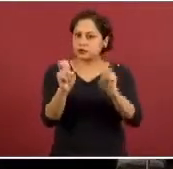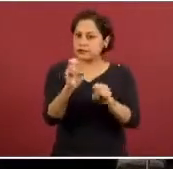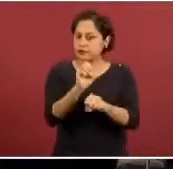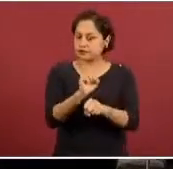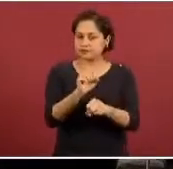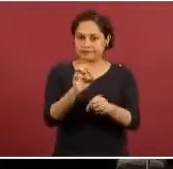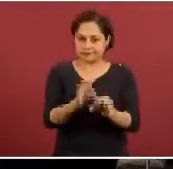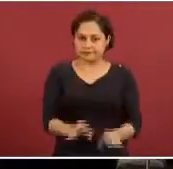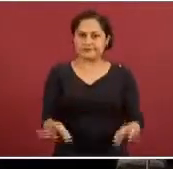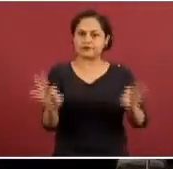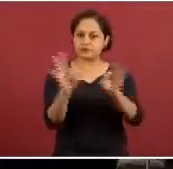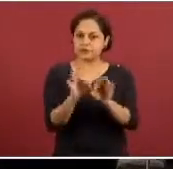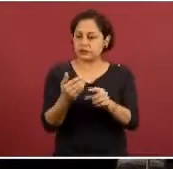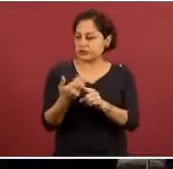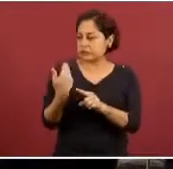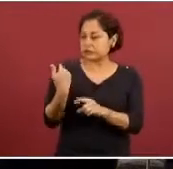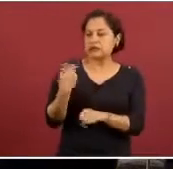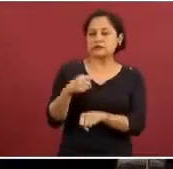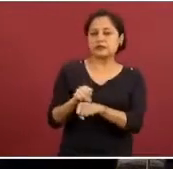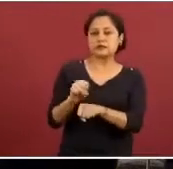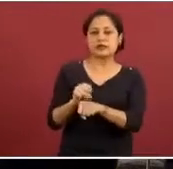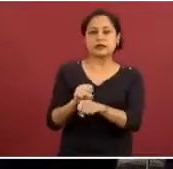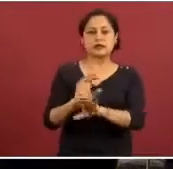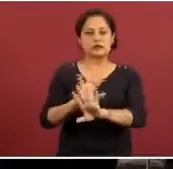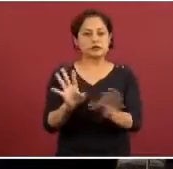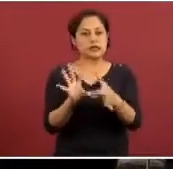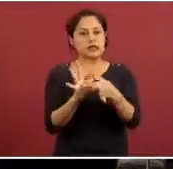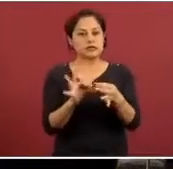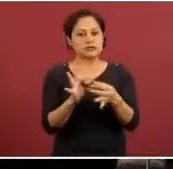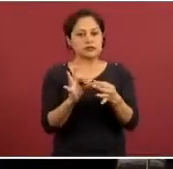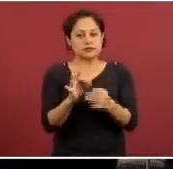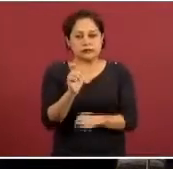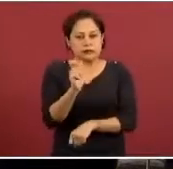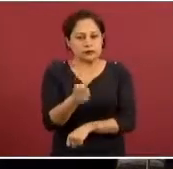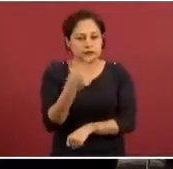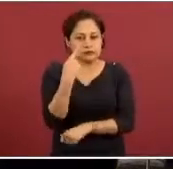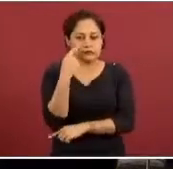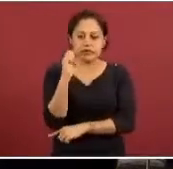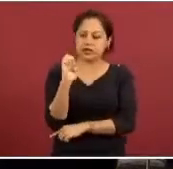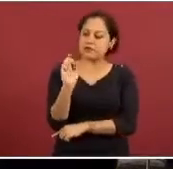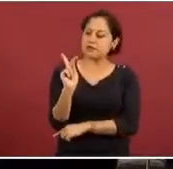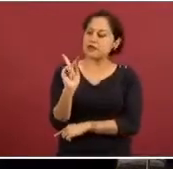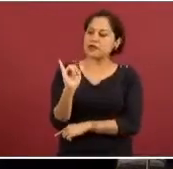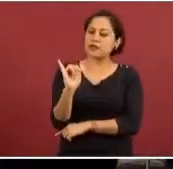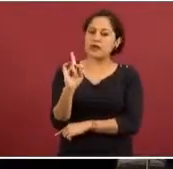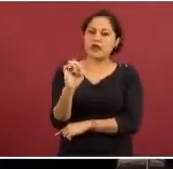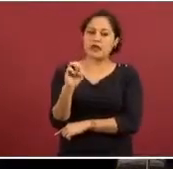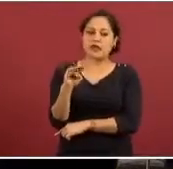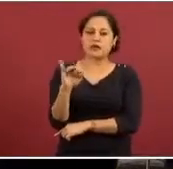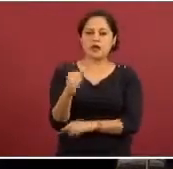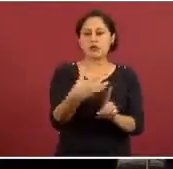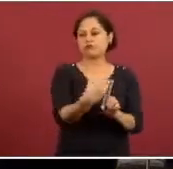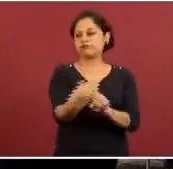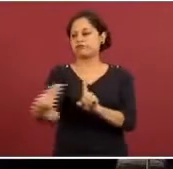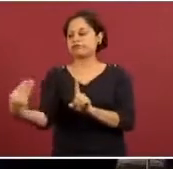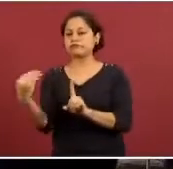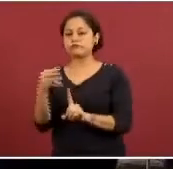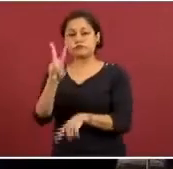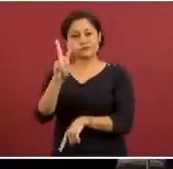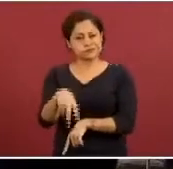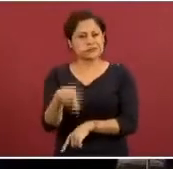de varias semanas que una epidemia es un fenómeno complejo, es un fenómeno que involucra